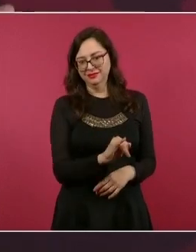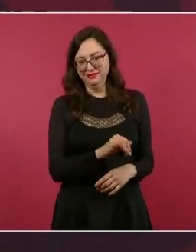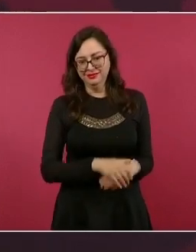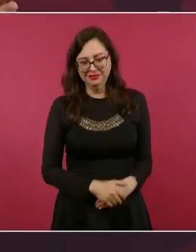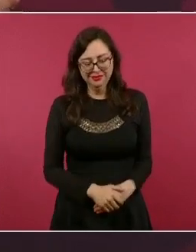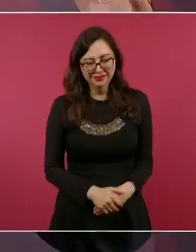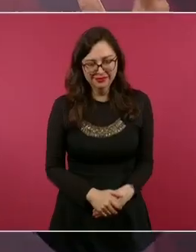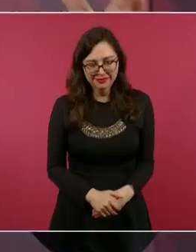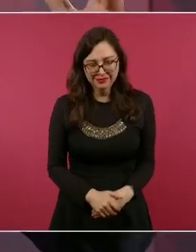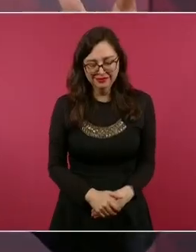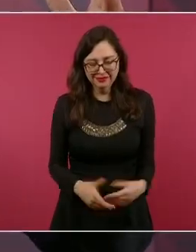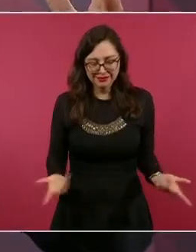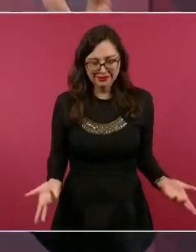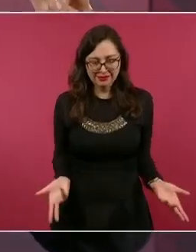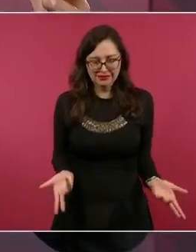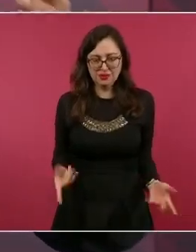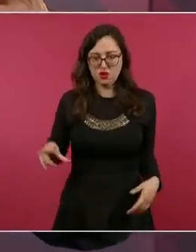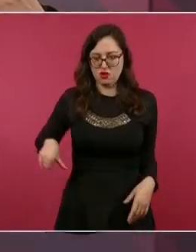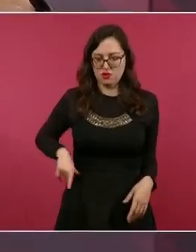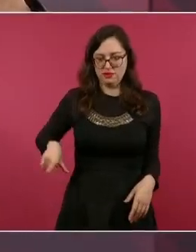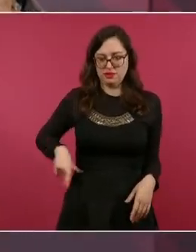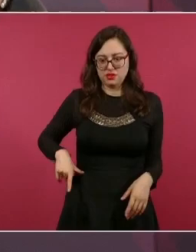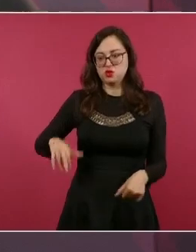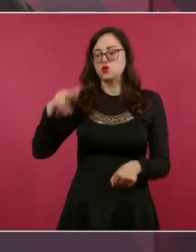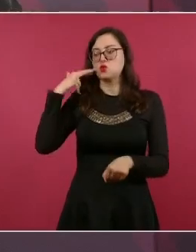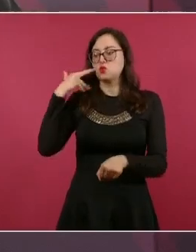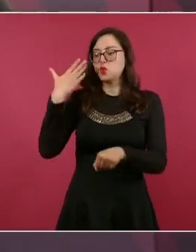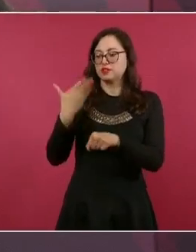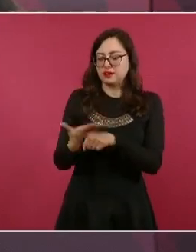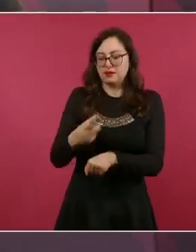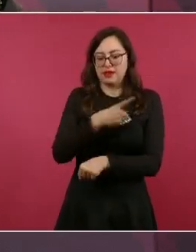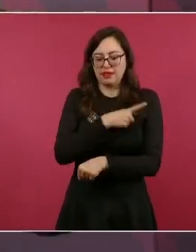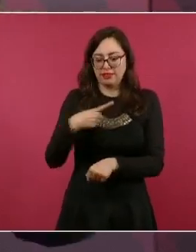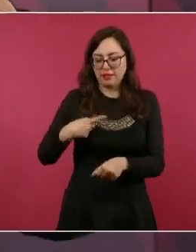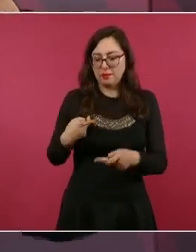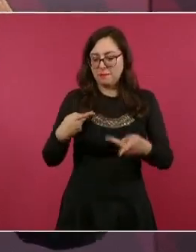Entonces, el Estado, entre otras funciones, sirve para la planeación,